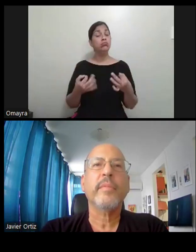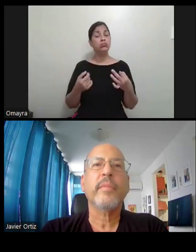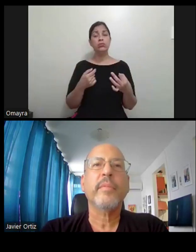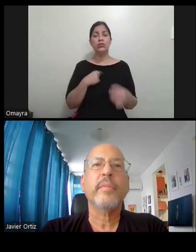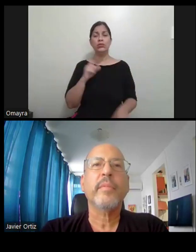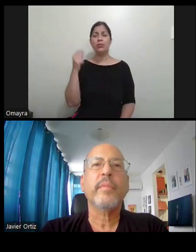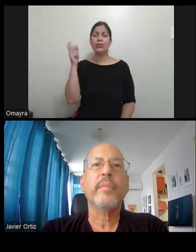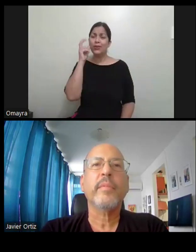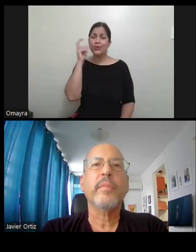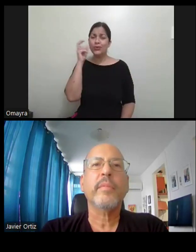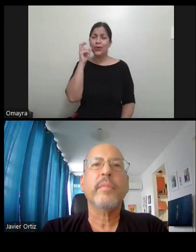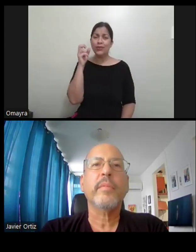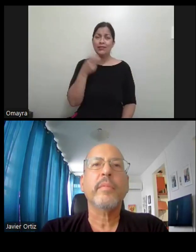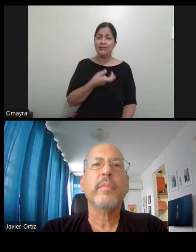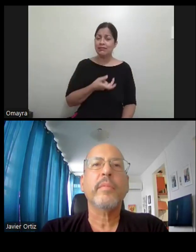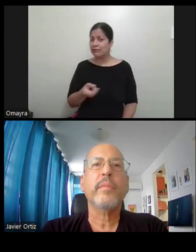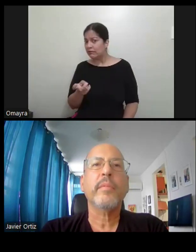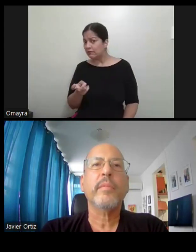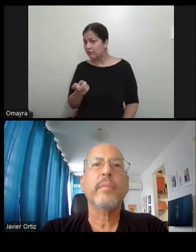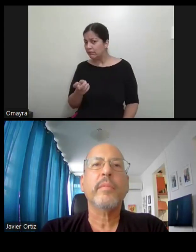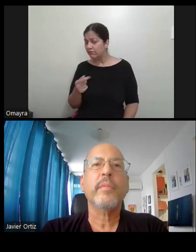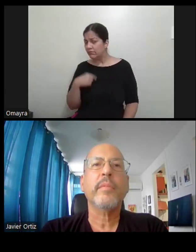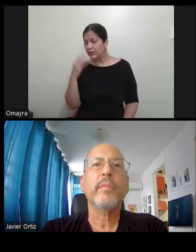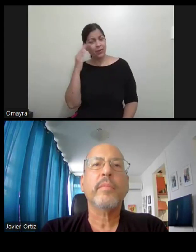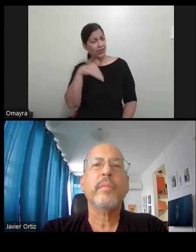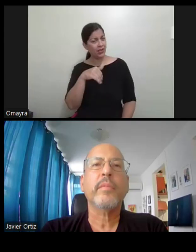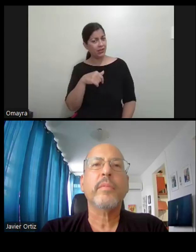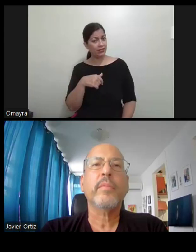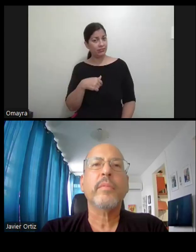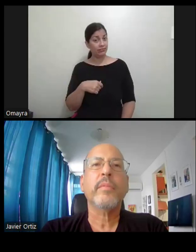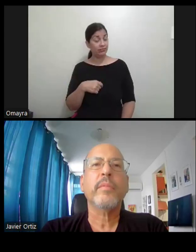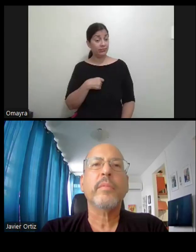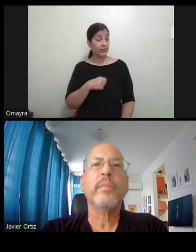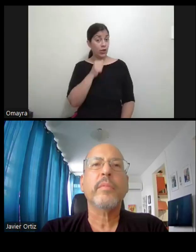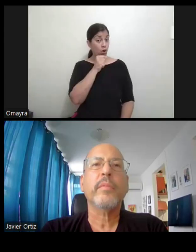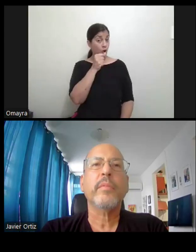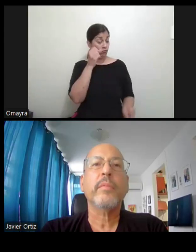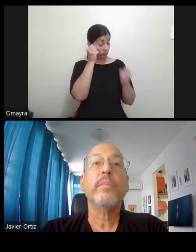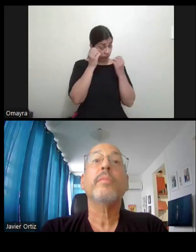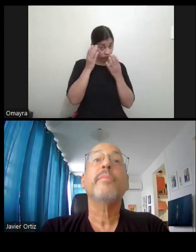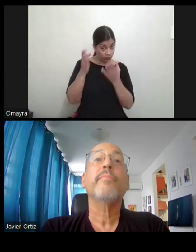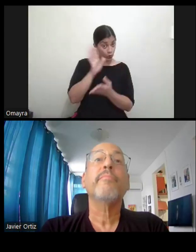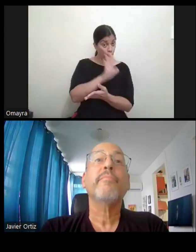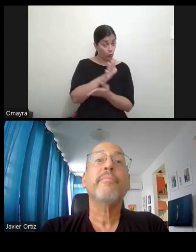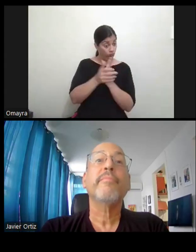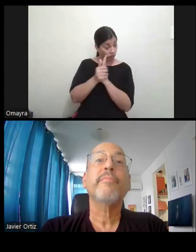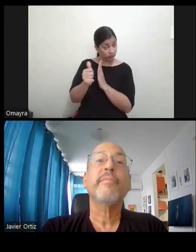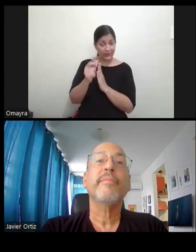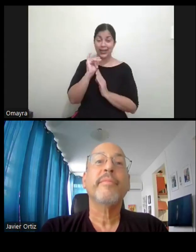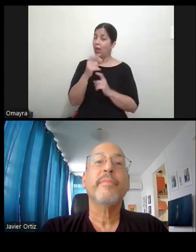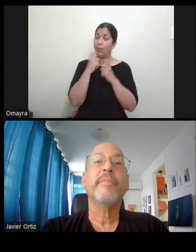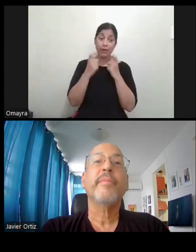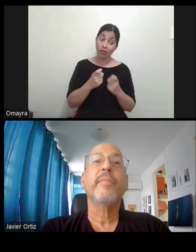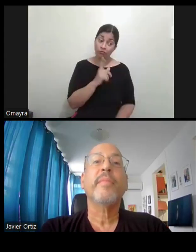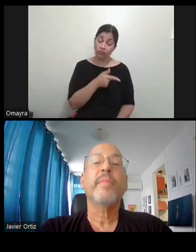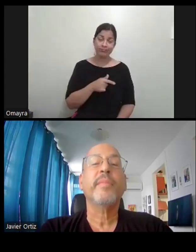escuchó patinar y me dijo, ¿sabes qué? No seguir la vocación es un pecado. Wow. Uf, me cambió la vida. Y